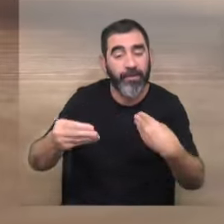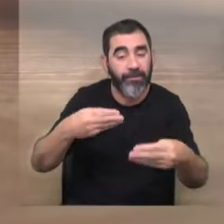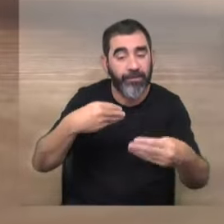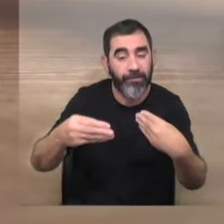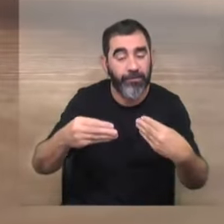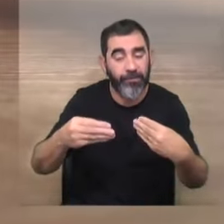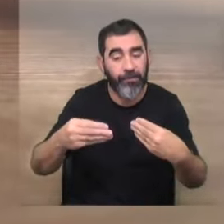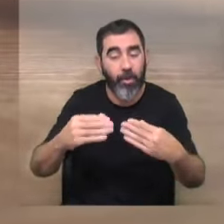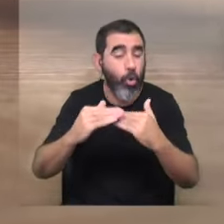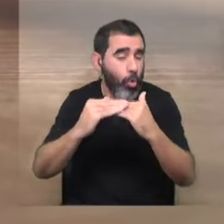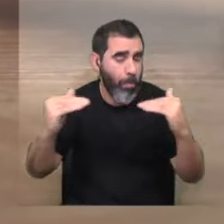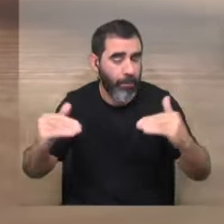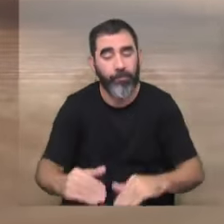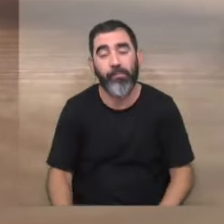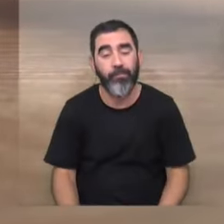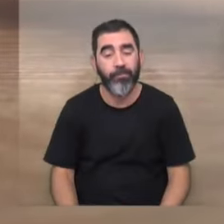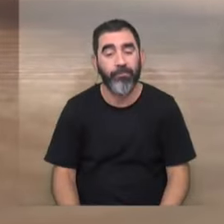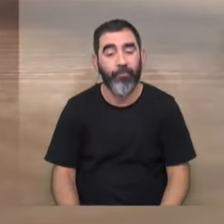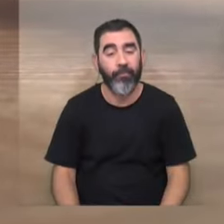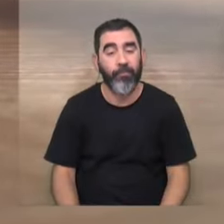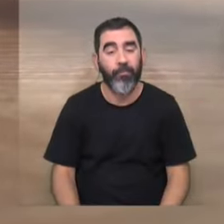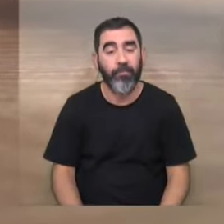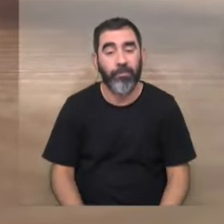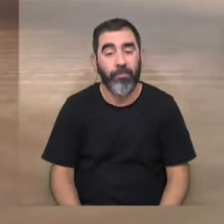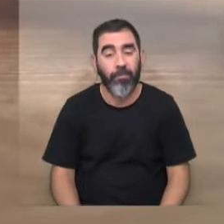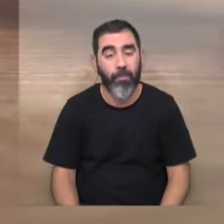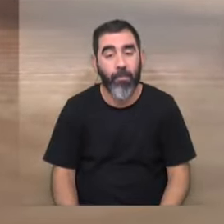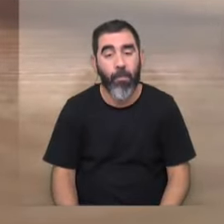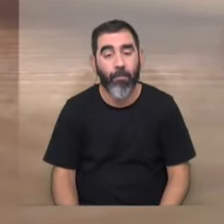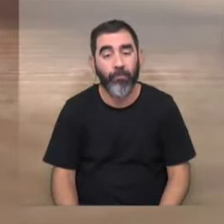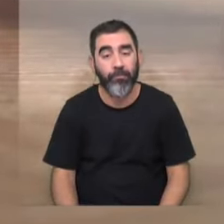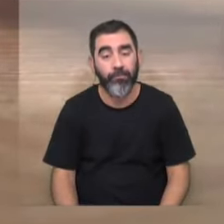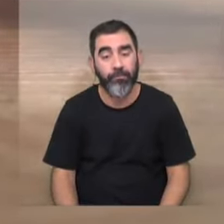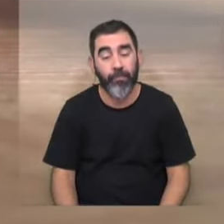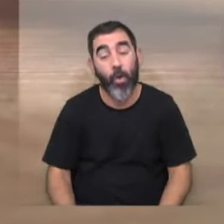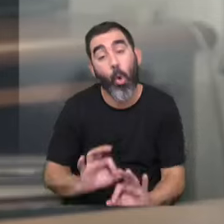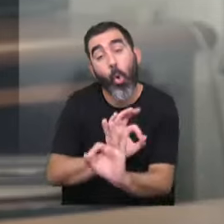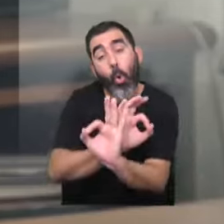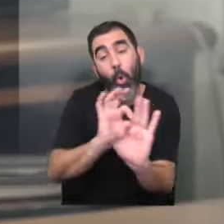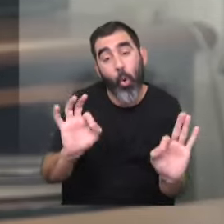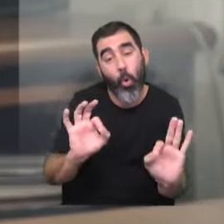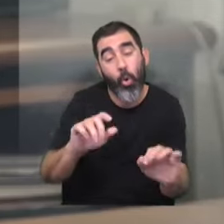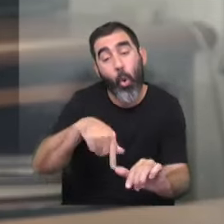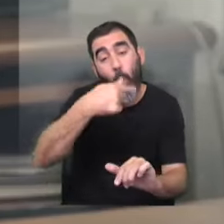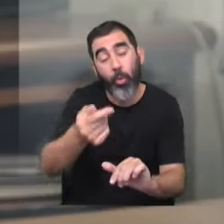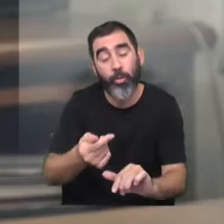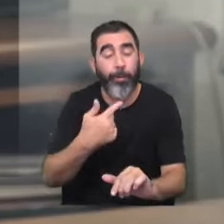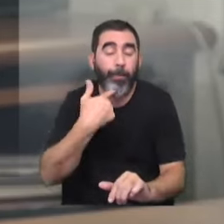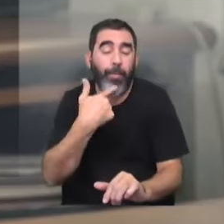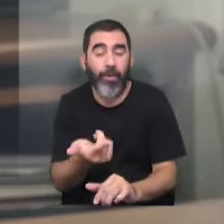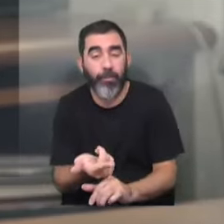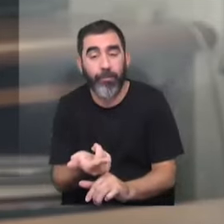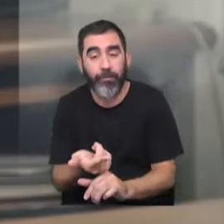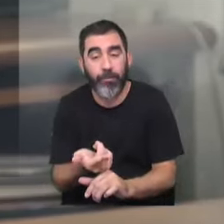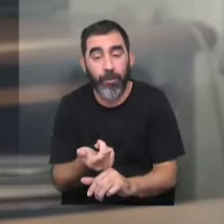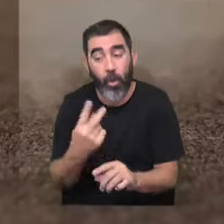Es un pie normal. De lo contrario, están los pies que, por ejemplo,